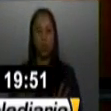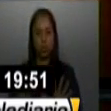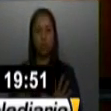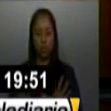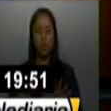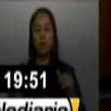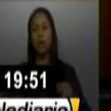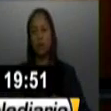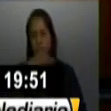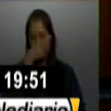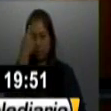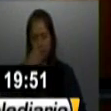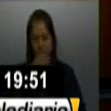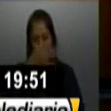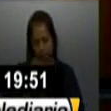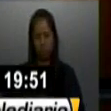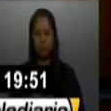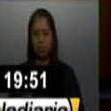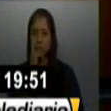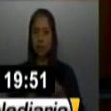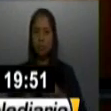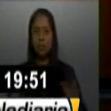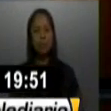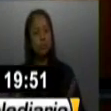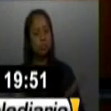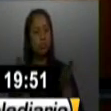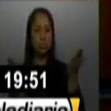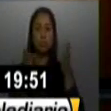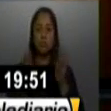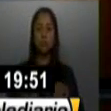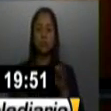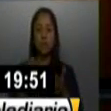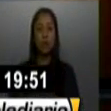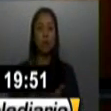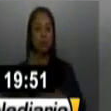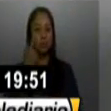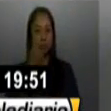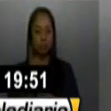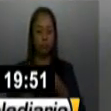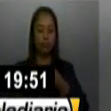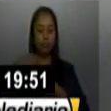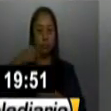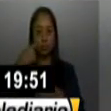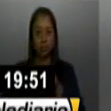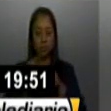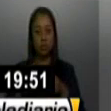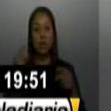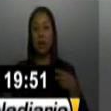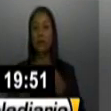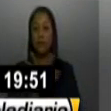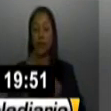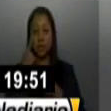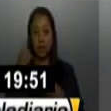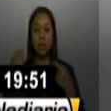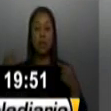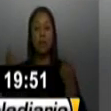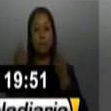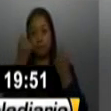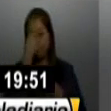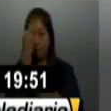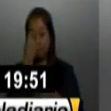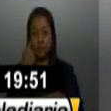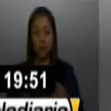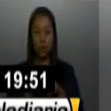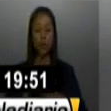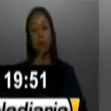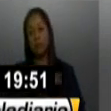el que trabajo decente y digno y el crecimiento económico de las personas, acercar los servicios públicos de empleo a toda la